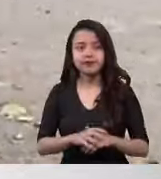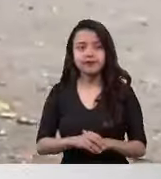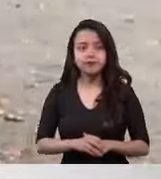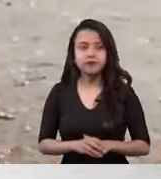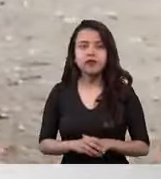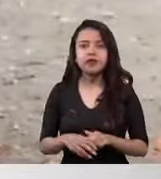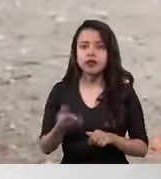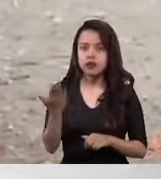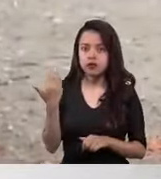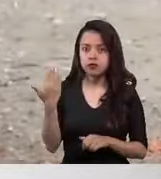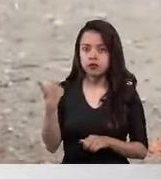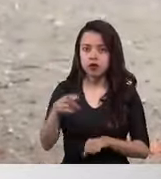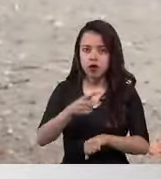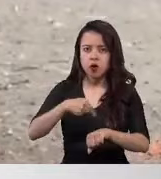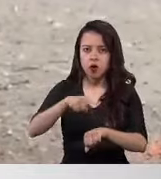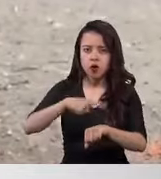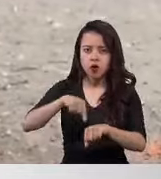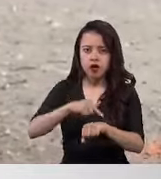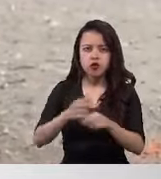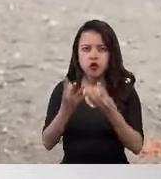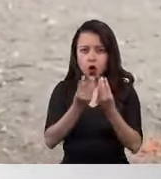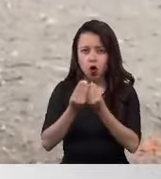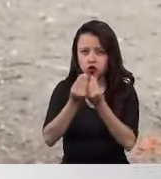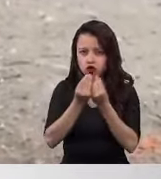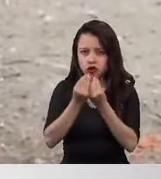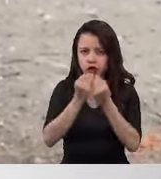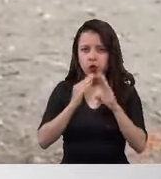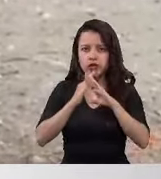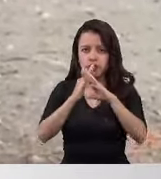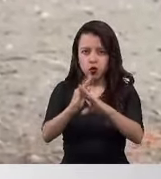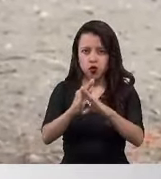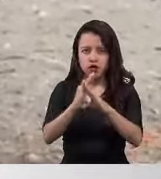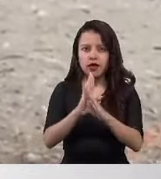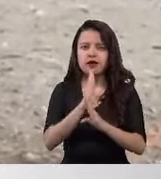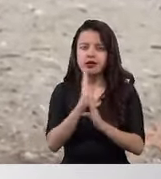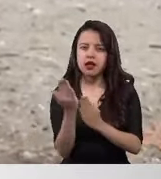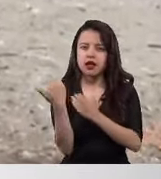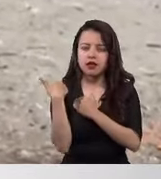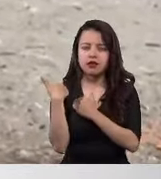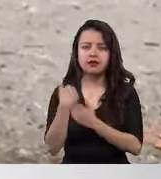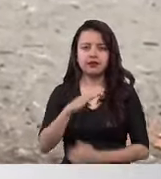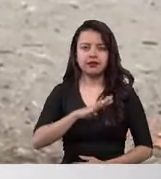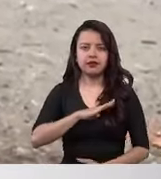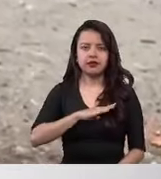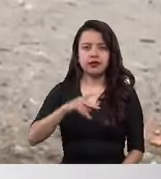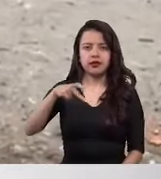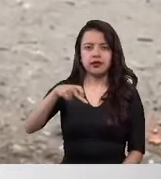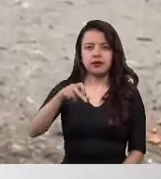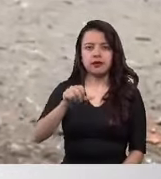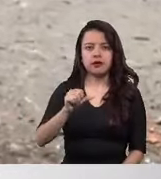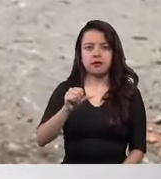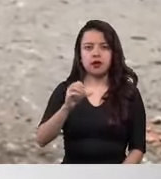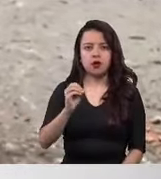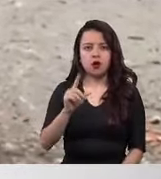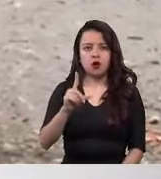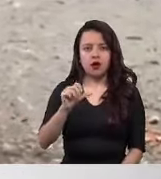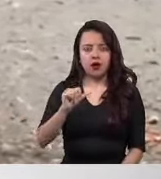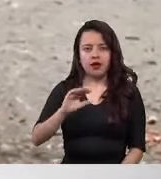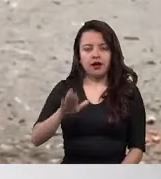consejo extraordinario de seguridad aquí en el municipio de Jamundí, liderado por su alcaldesa Paola Castillo, para tomar